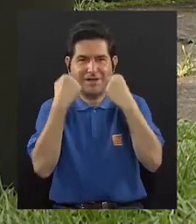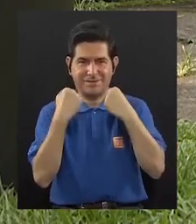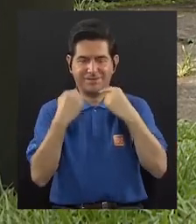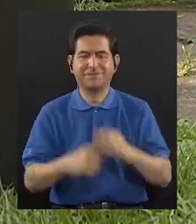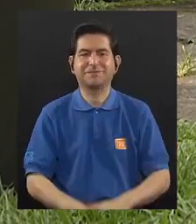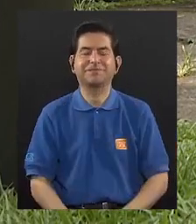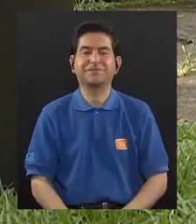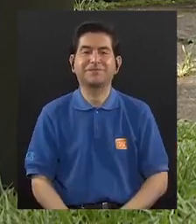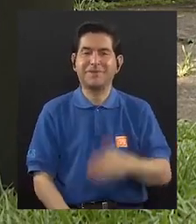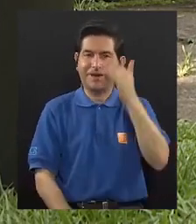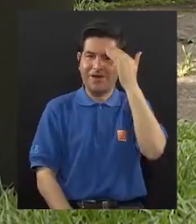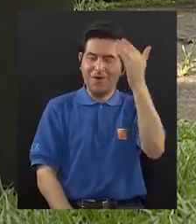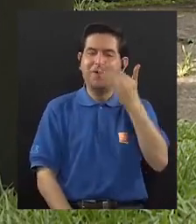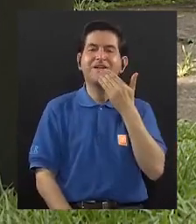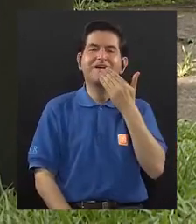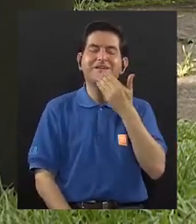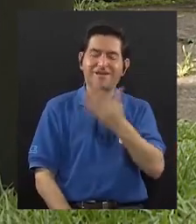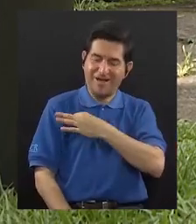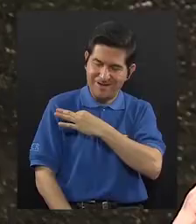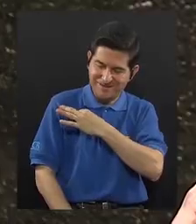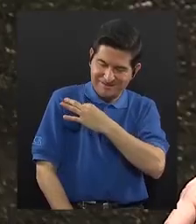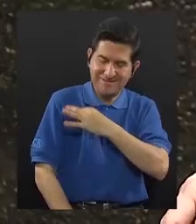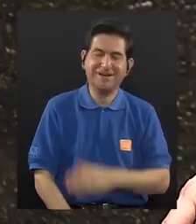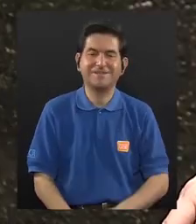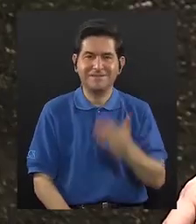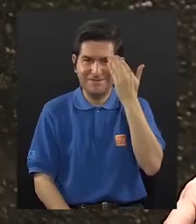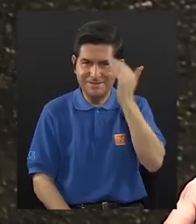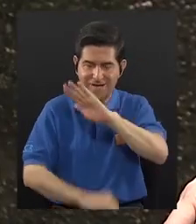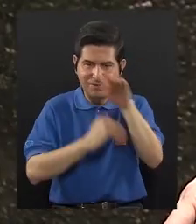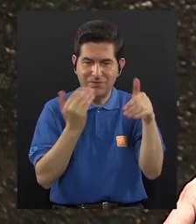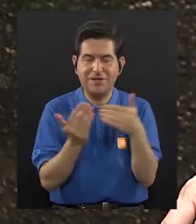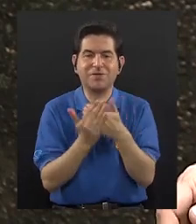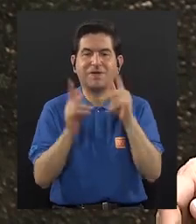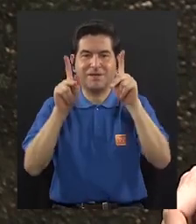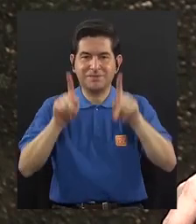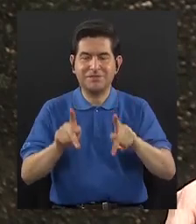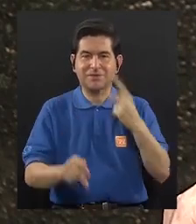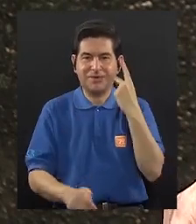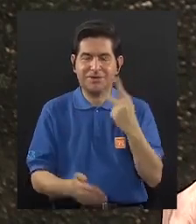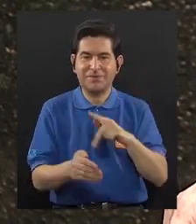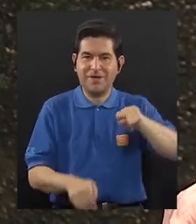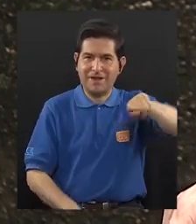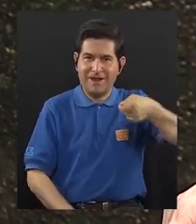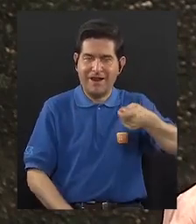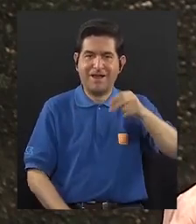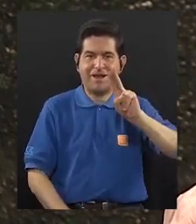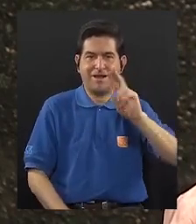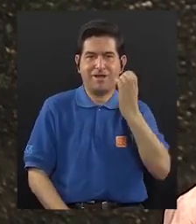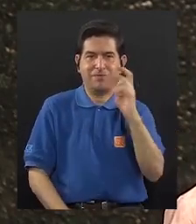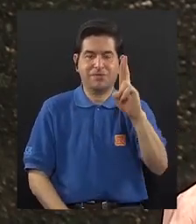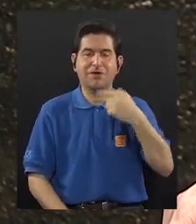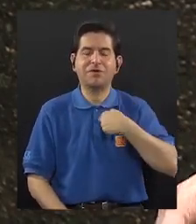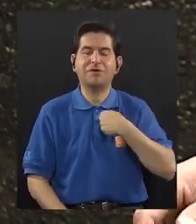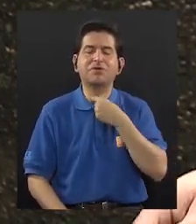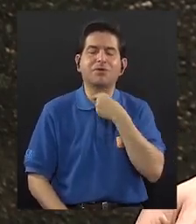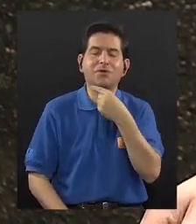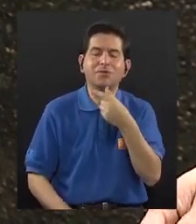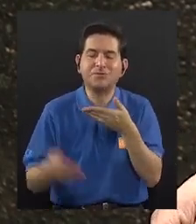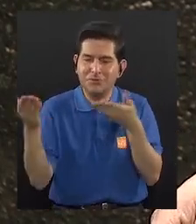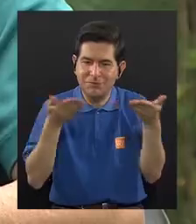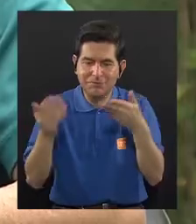hola gracias por la invitación un saludo a toda la teleaudiencia diversidad y estoy aquí para